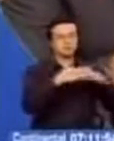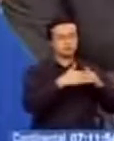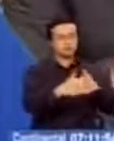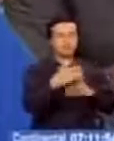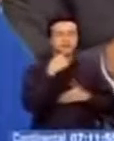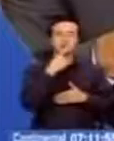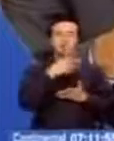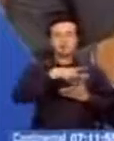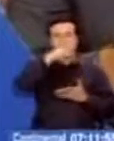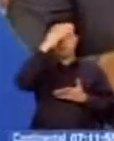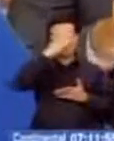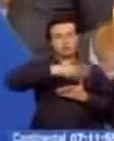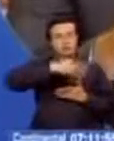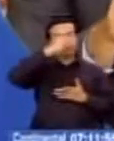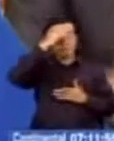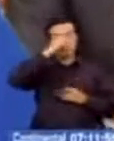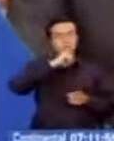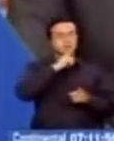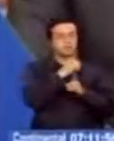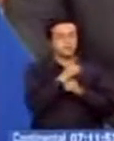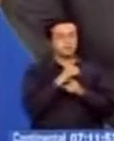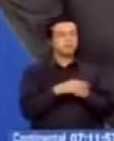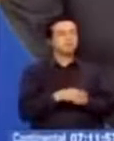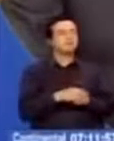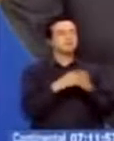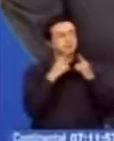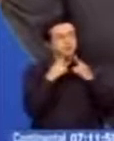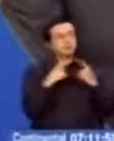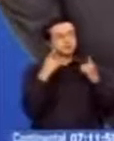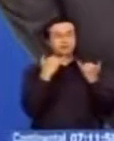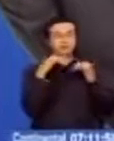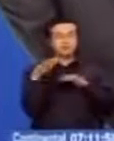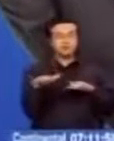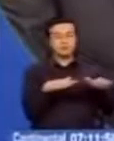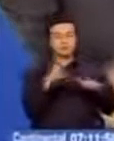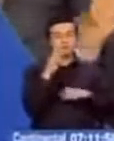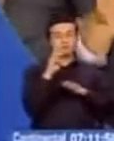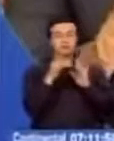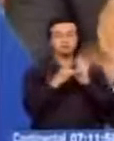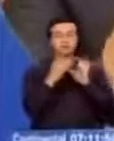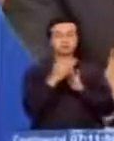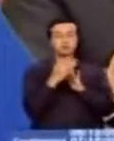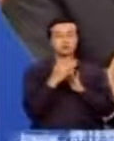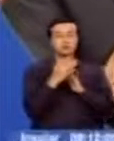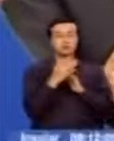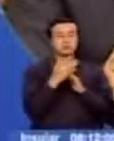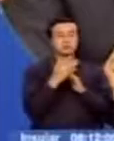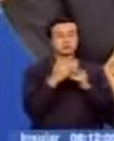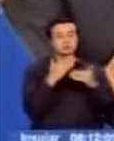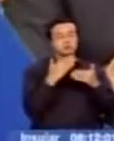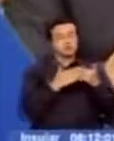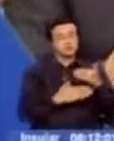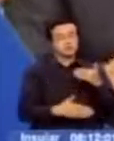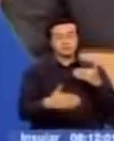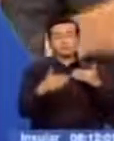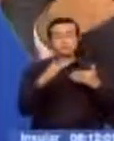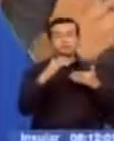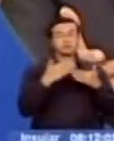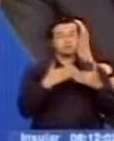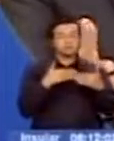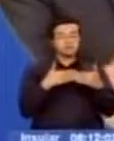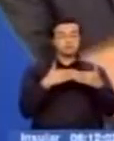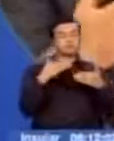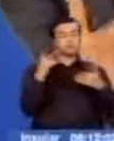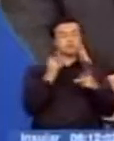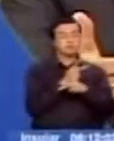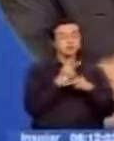hablado de las lecciones que hay que aprender, y yo me atrevería a decir que esta catástrofe del 16 de abril es un parteaguas en la historia de nuestro país. Y con